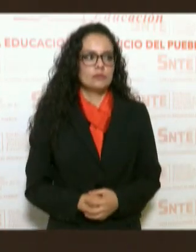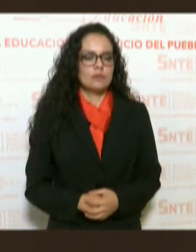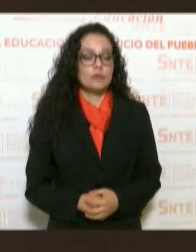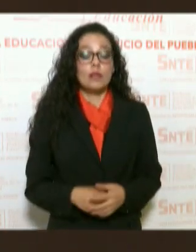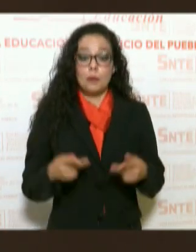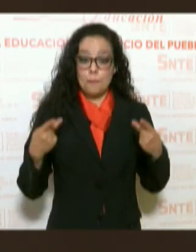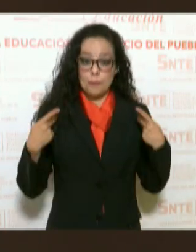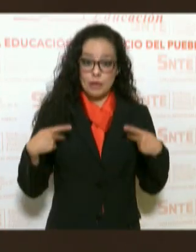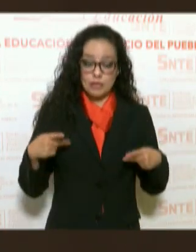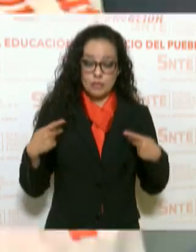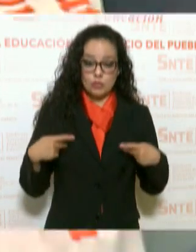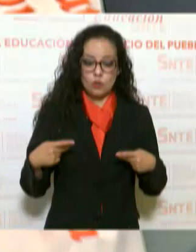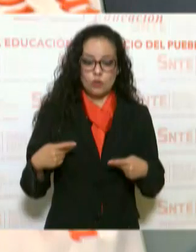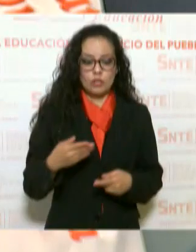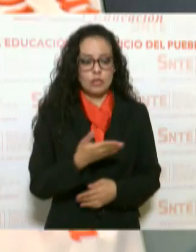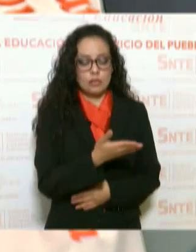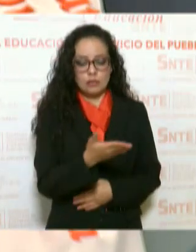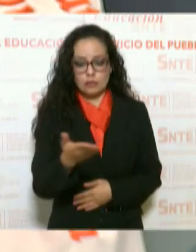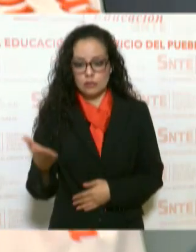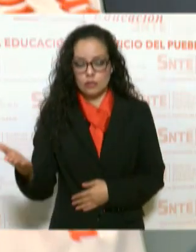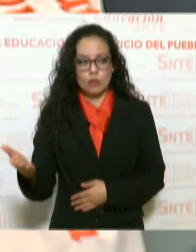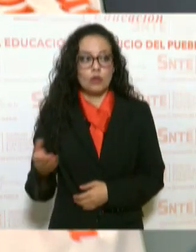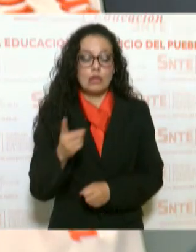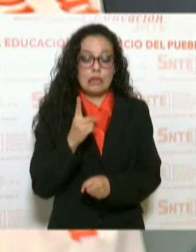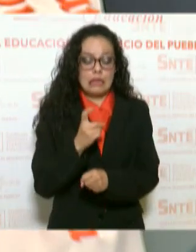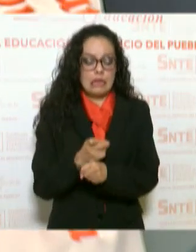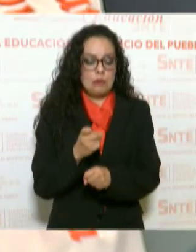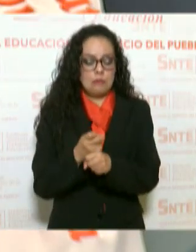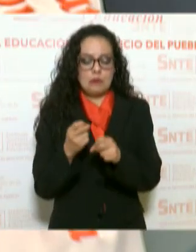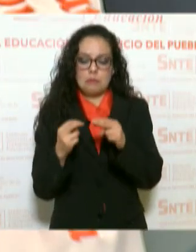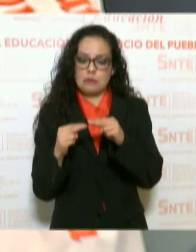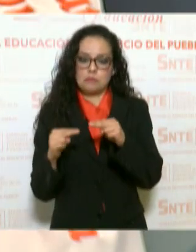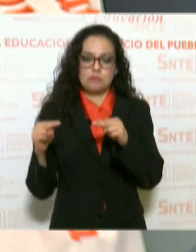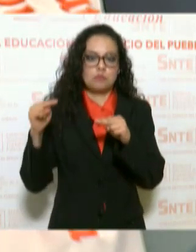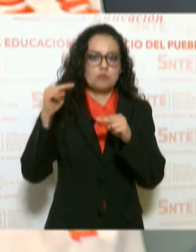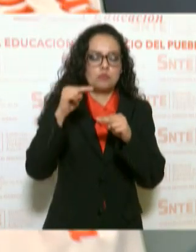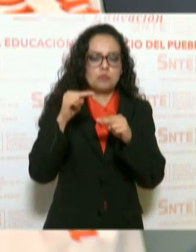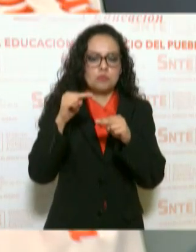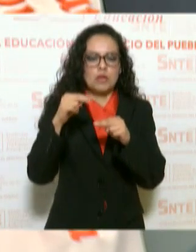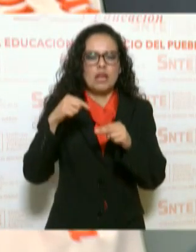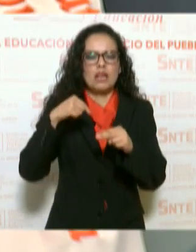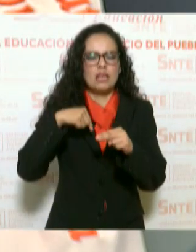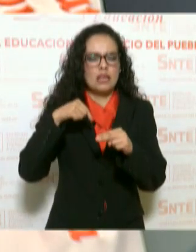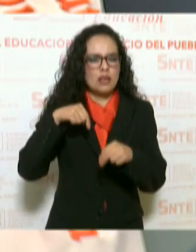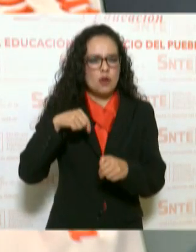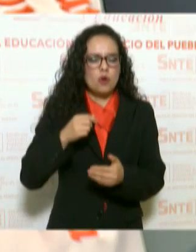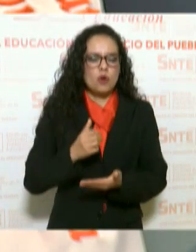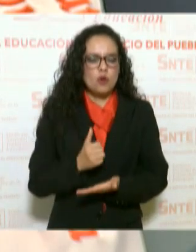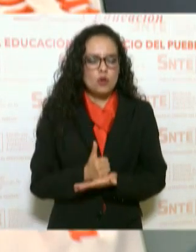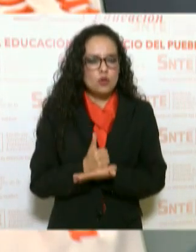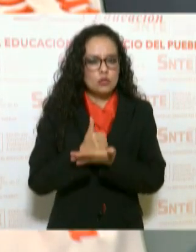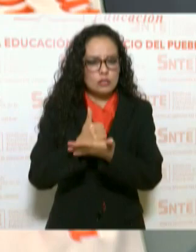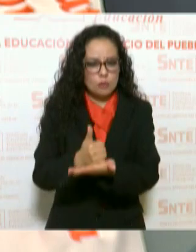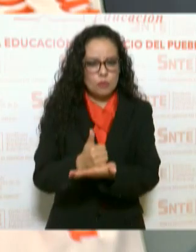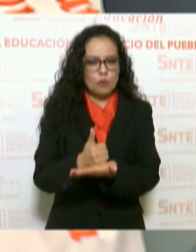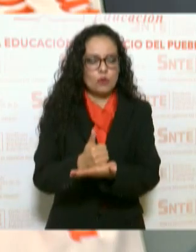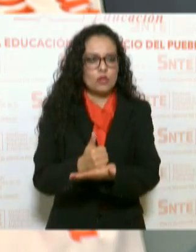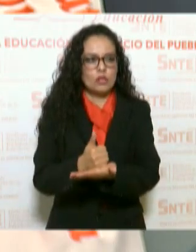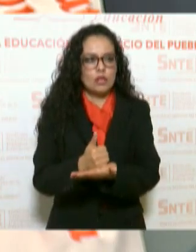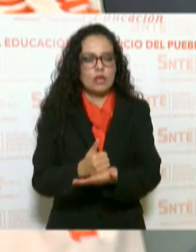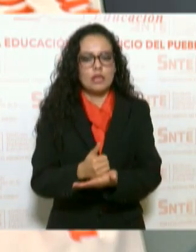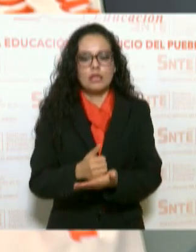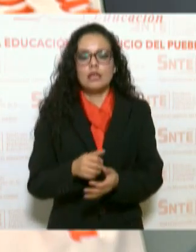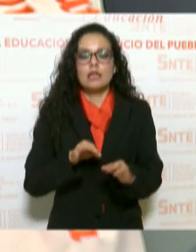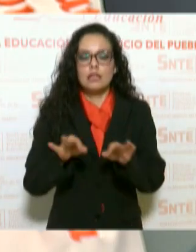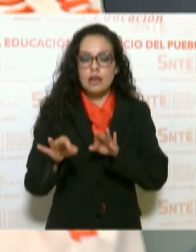funcionarios, funcionarias de primer nivel que colaboran de manera muy eficiente con el señor presidente de